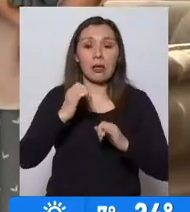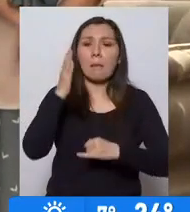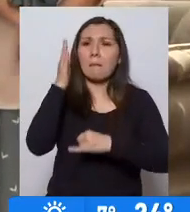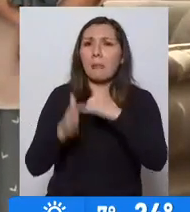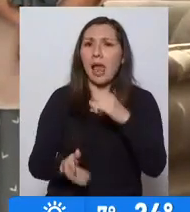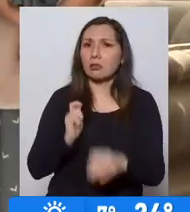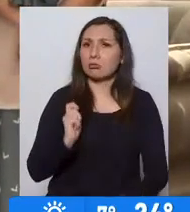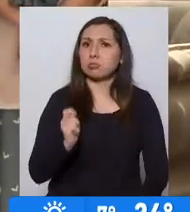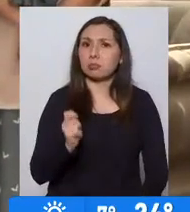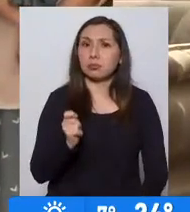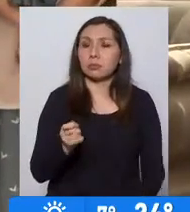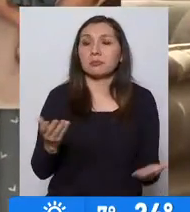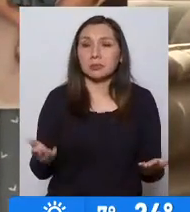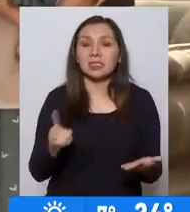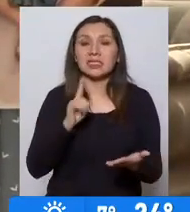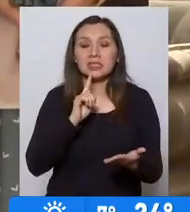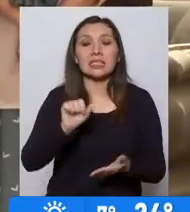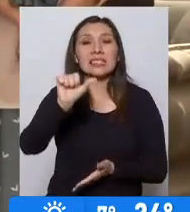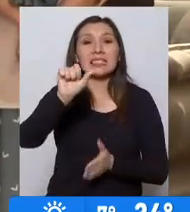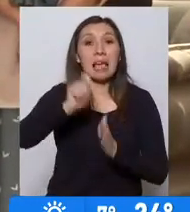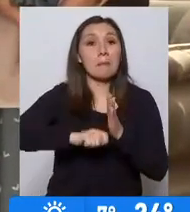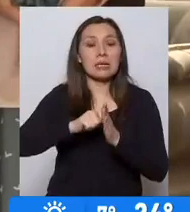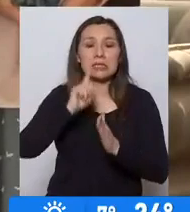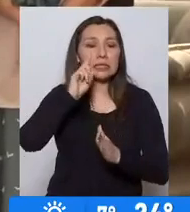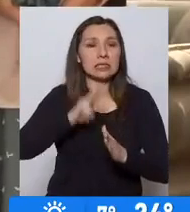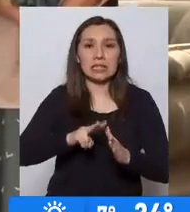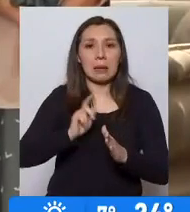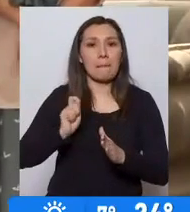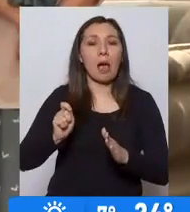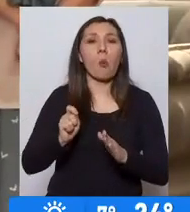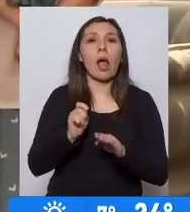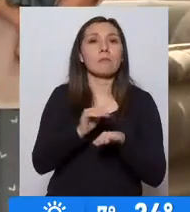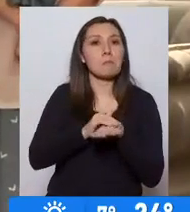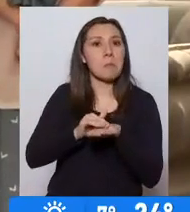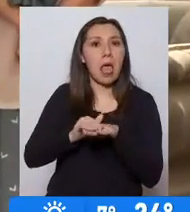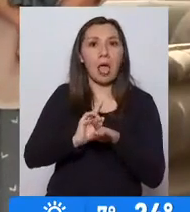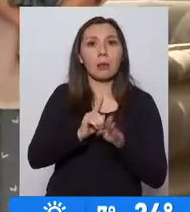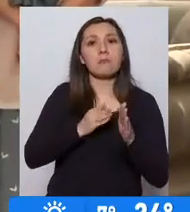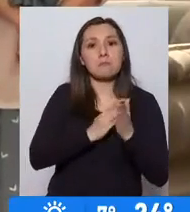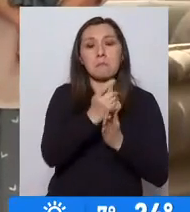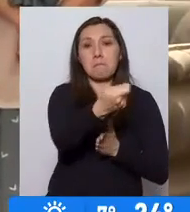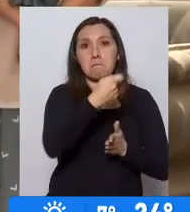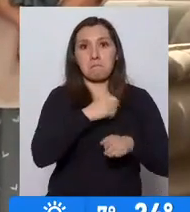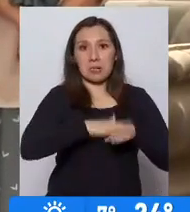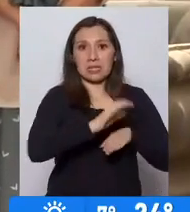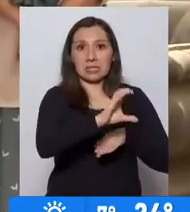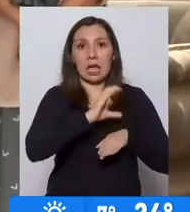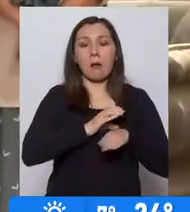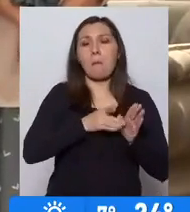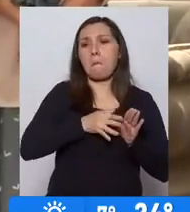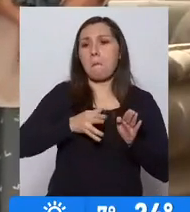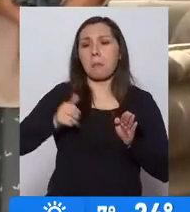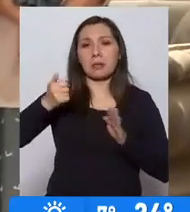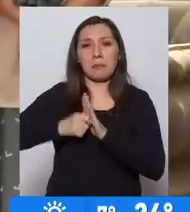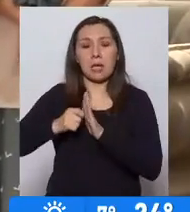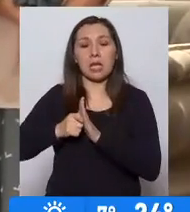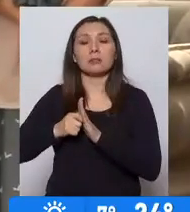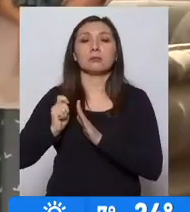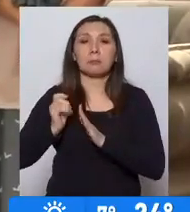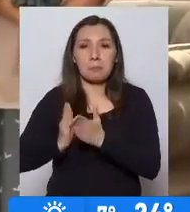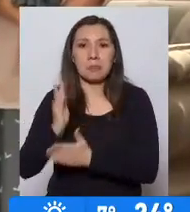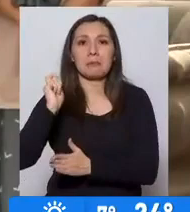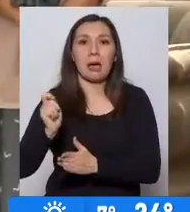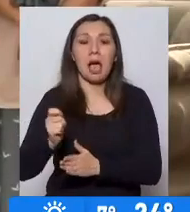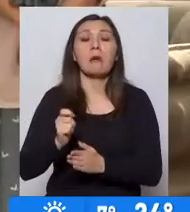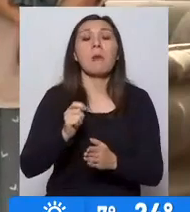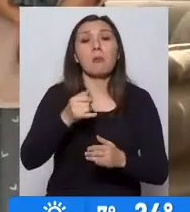plazos van a tener 6 meses de gracia y el periodo de pago va a ser entre 24 y